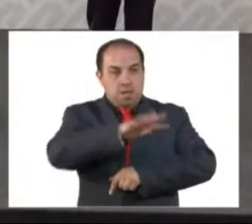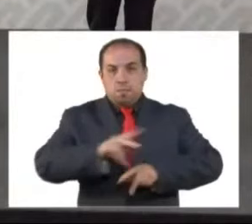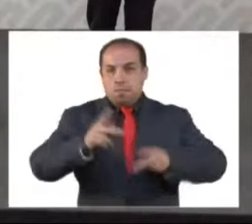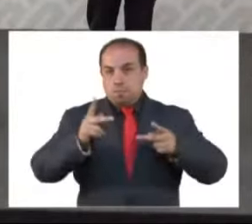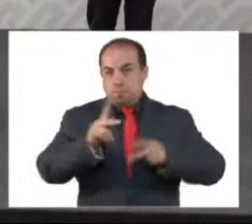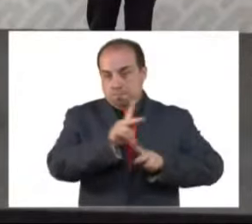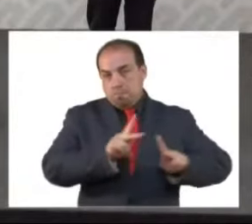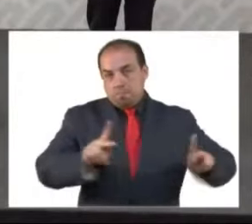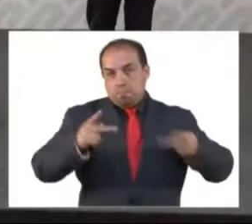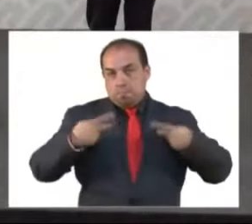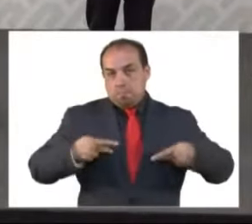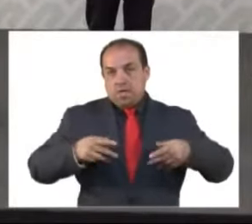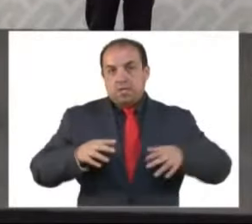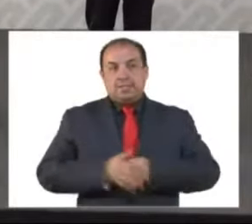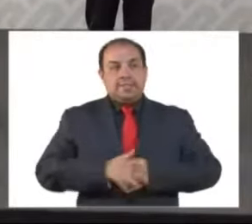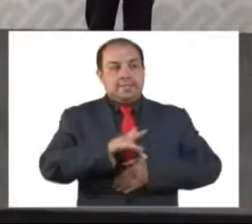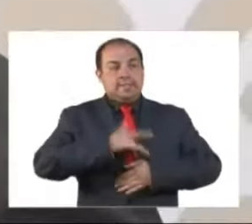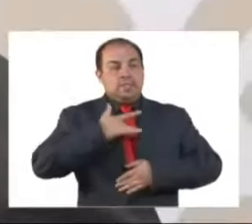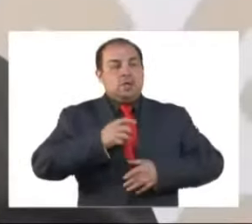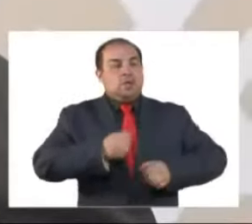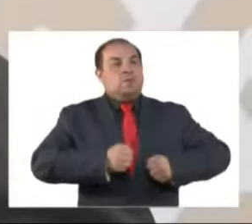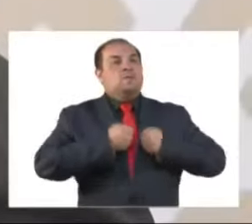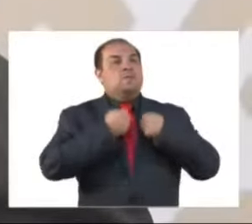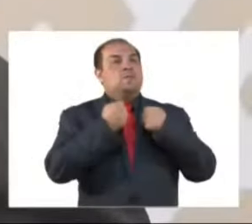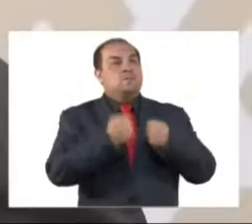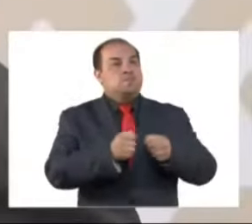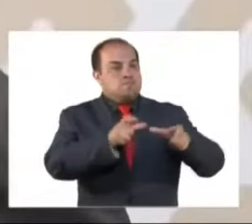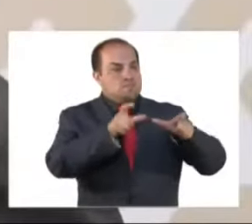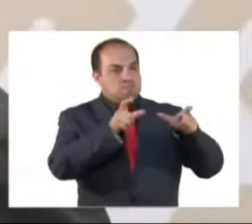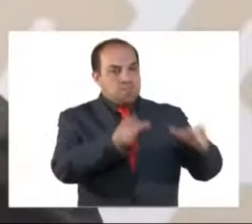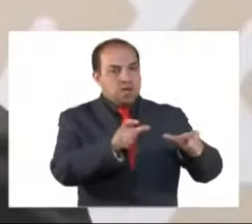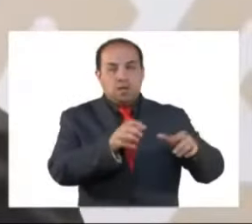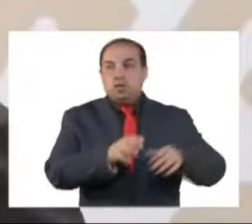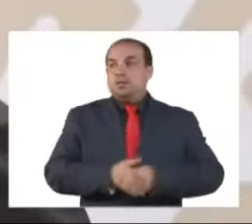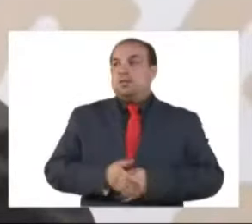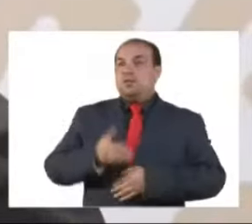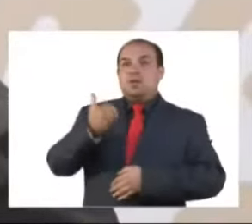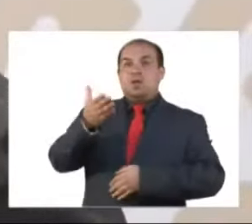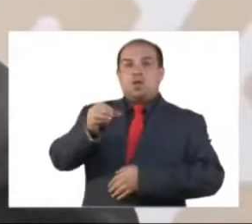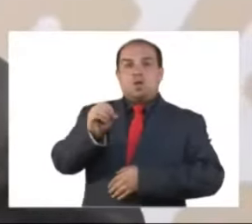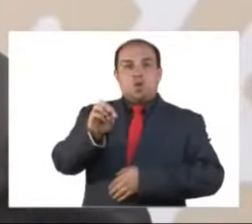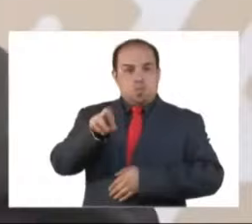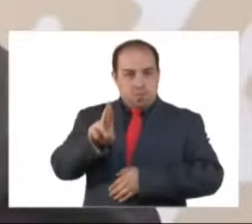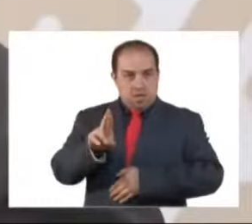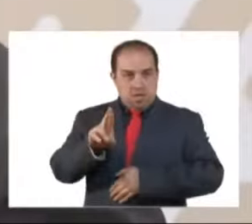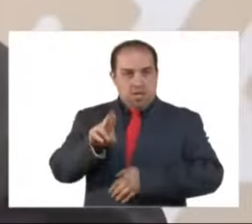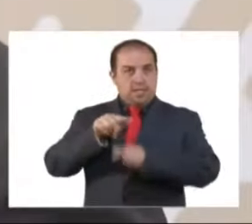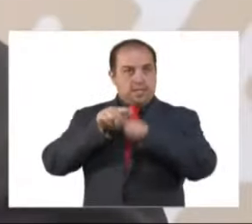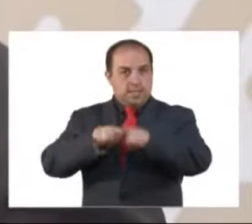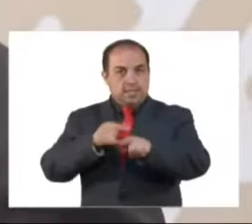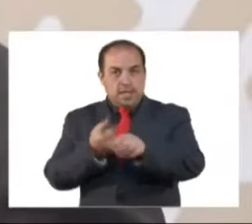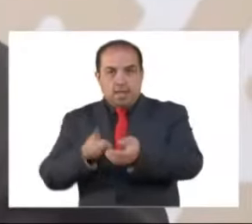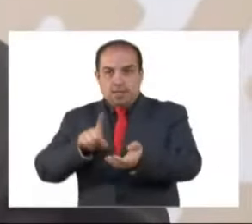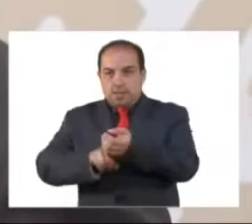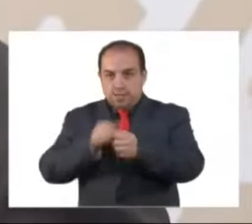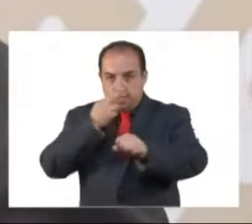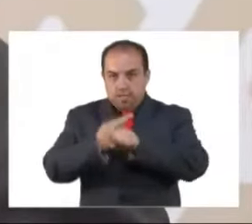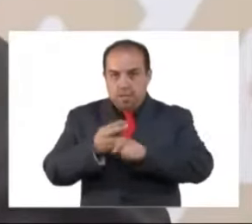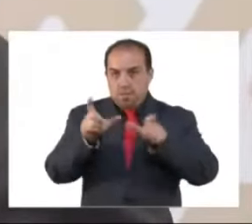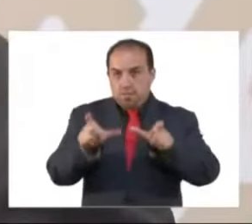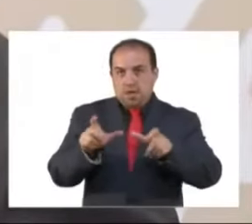ciudadanos y ciudadanas que Omar estará en la Secretaría de Seguridad Ciudadana y que estará